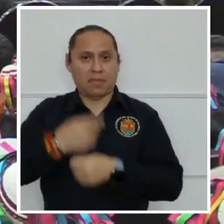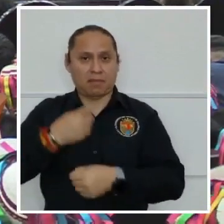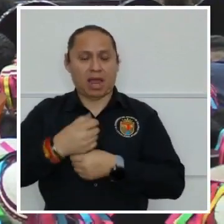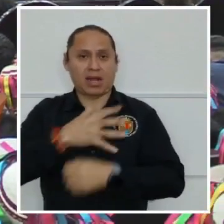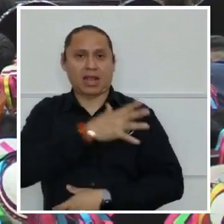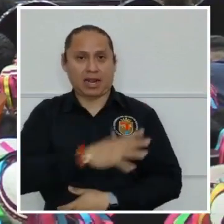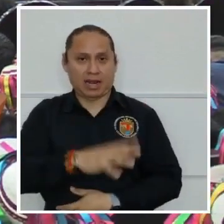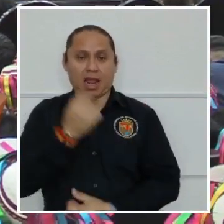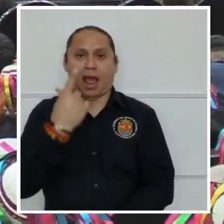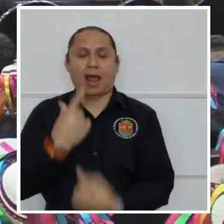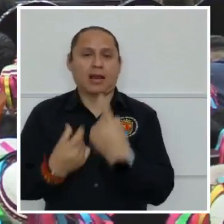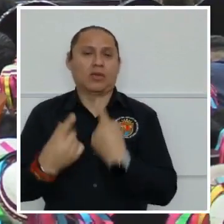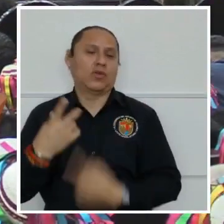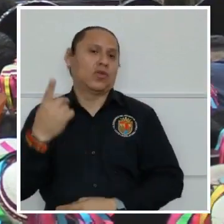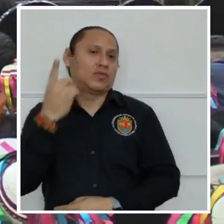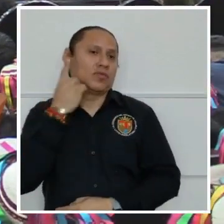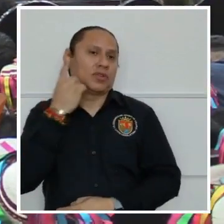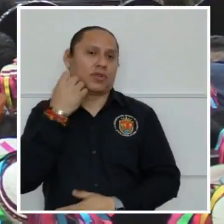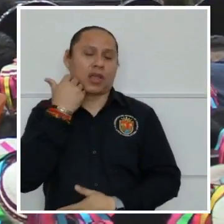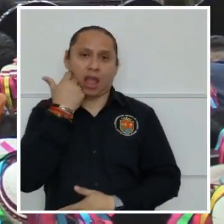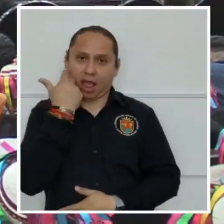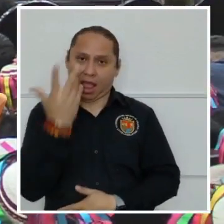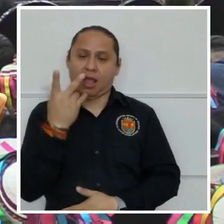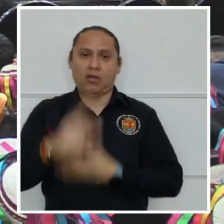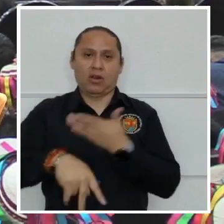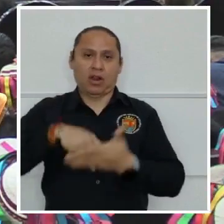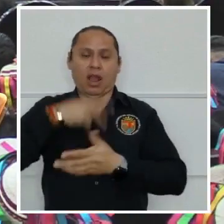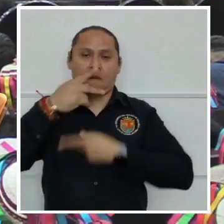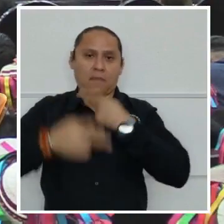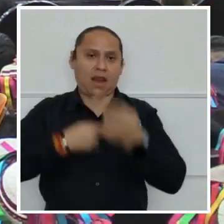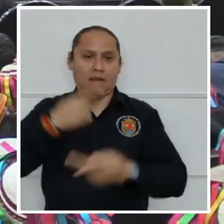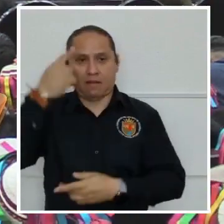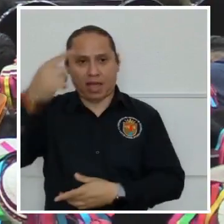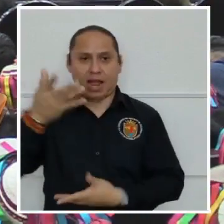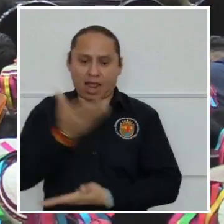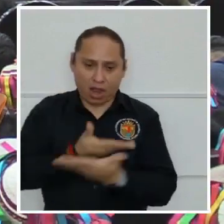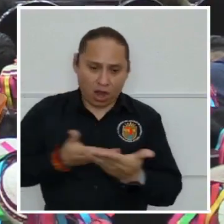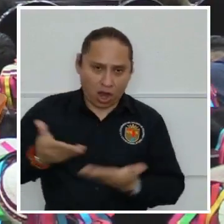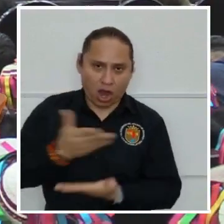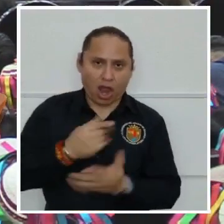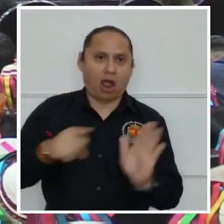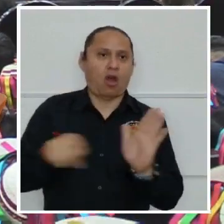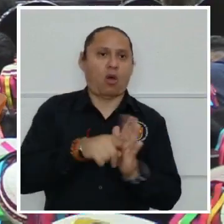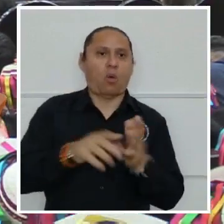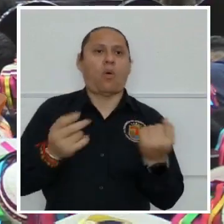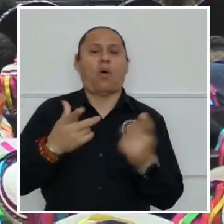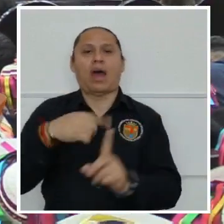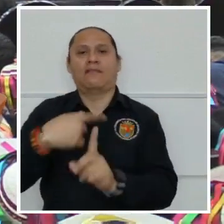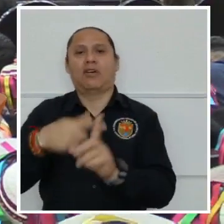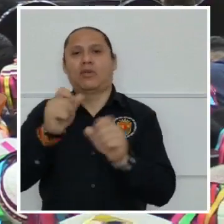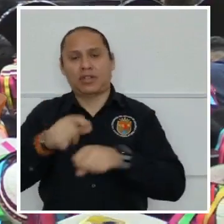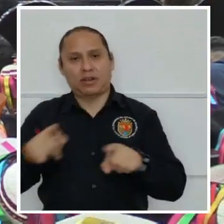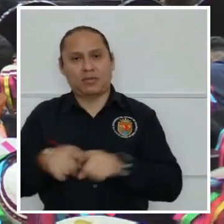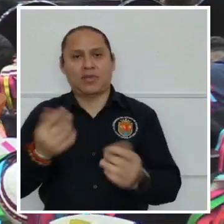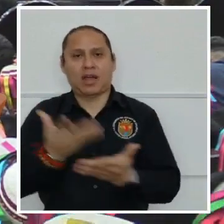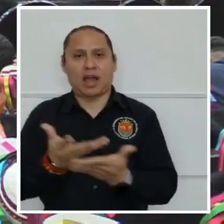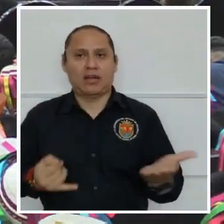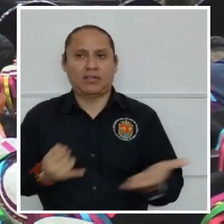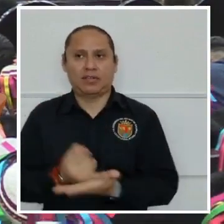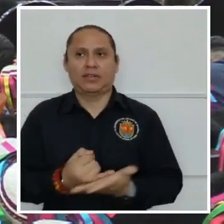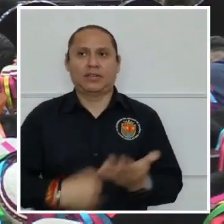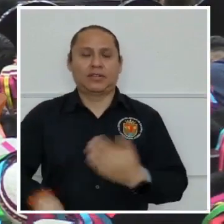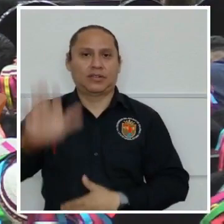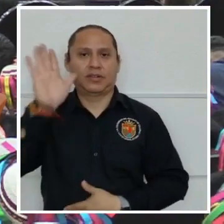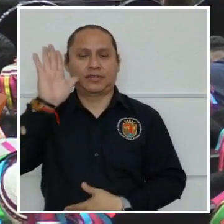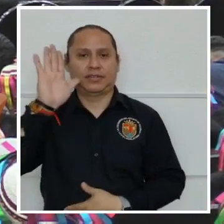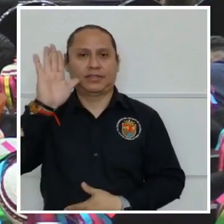general. Si alguna o alguno de los legisladores desea hacer uso de la palabra para argumentar en contra o a favor del mismo, sírvase